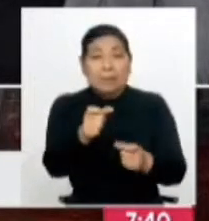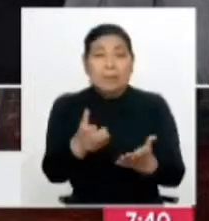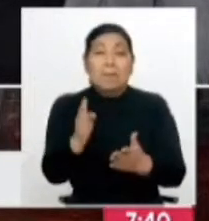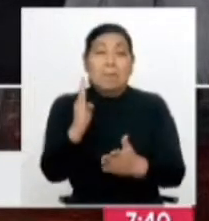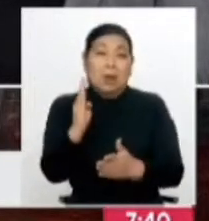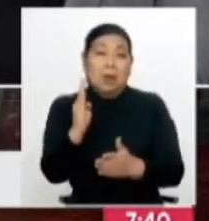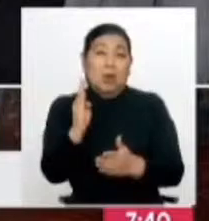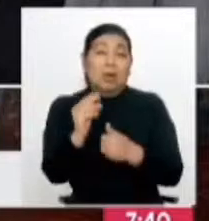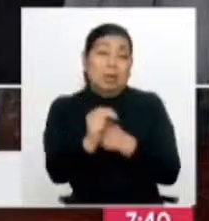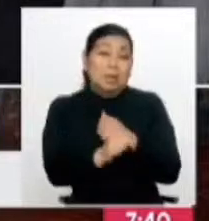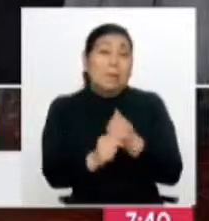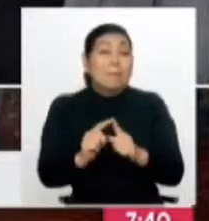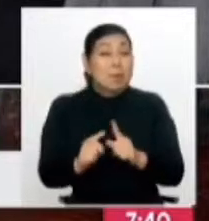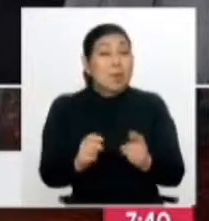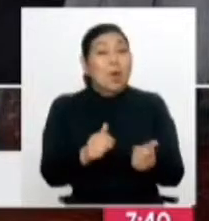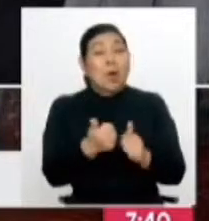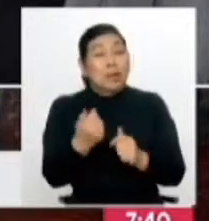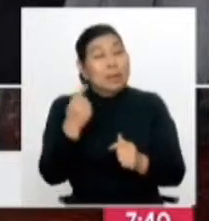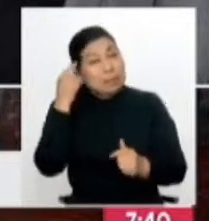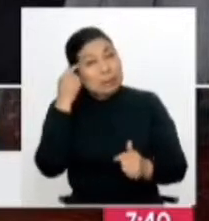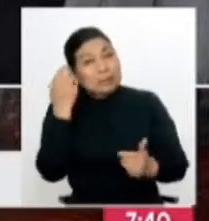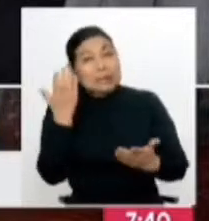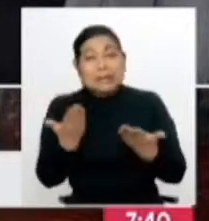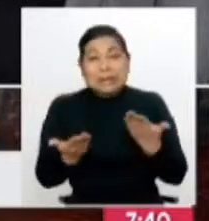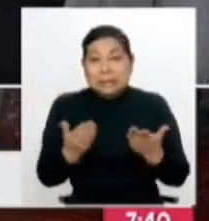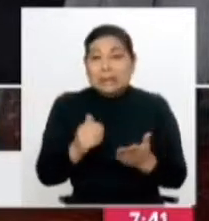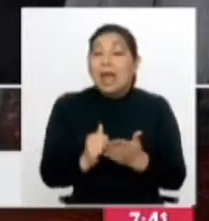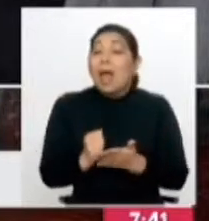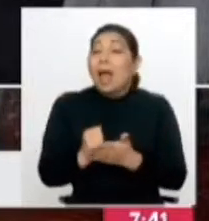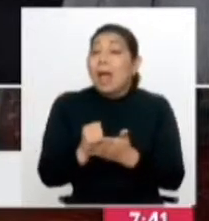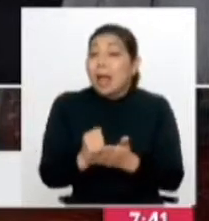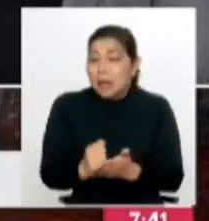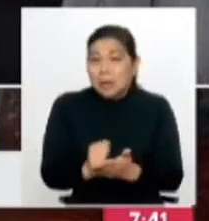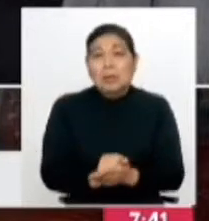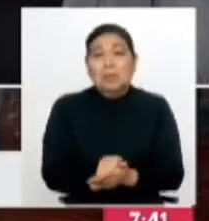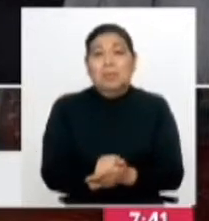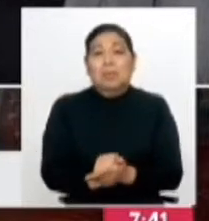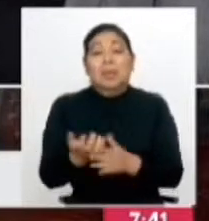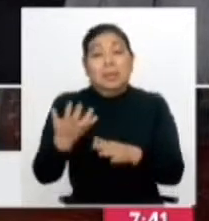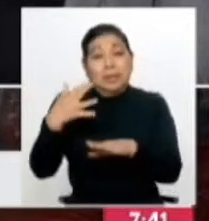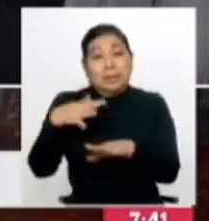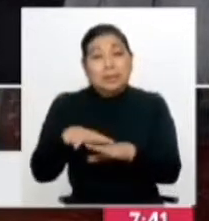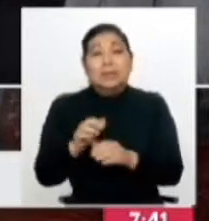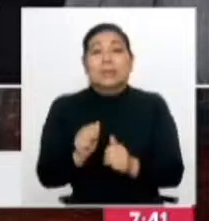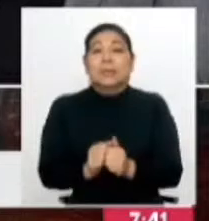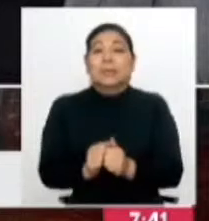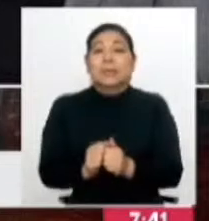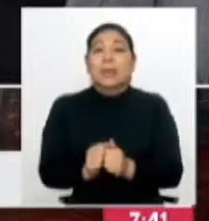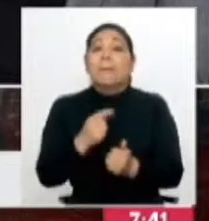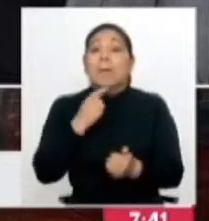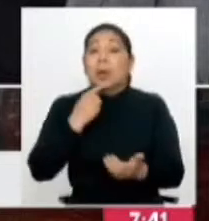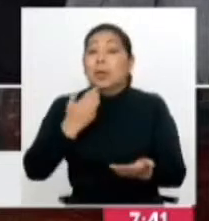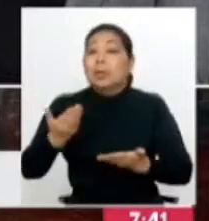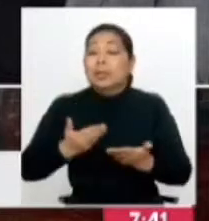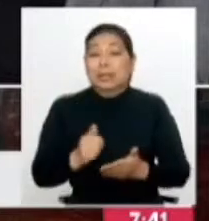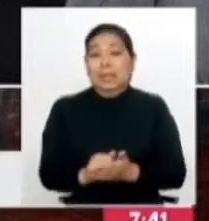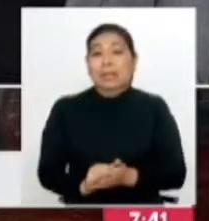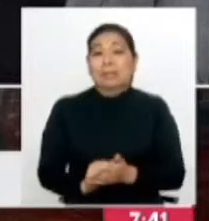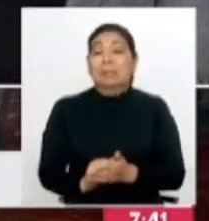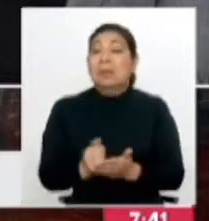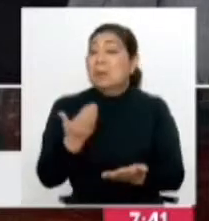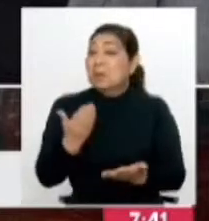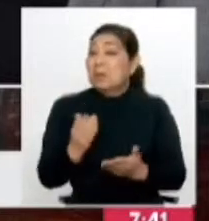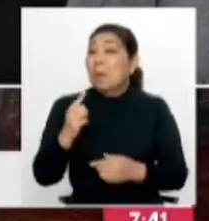clientes del Banco de la Nación. Otra cosa que también estamos haciendo para ayudar en la inclusión y dar un mejor servicio es